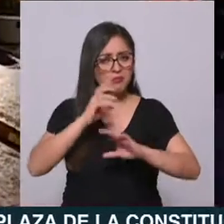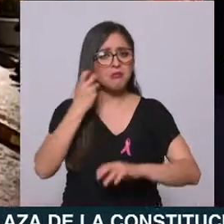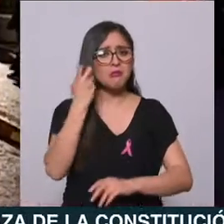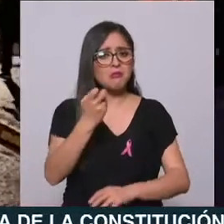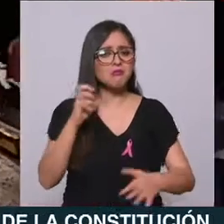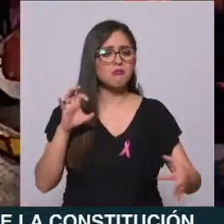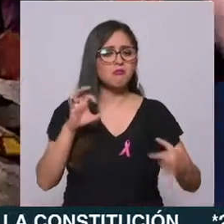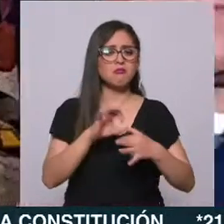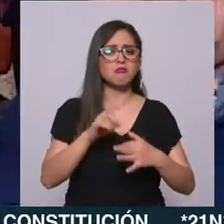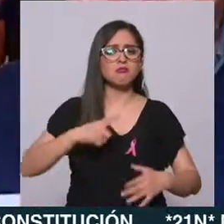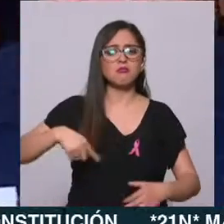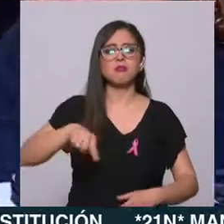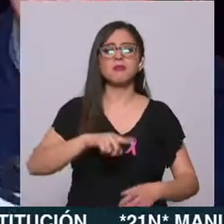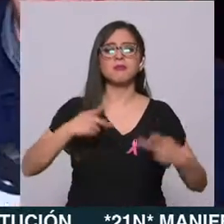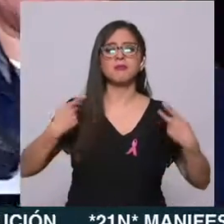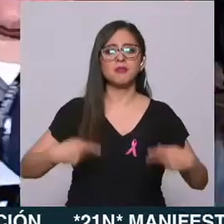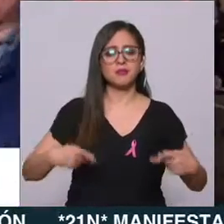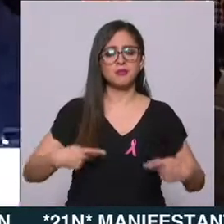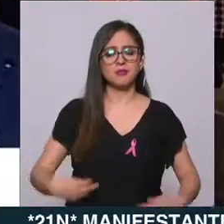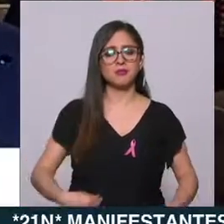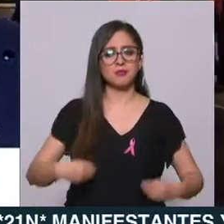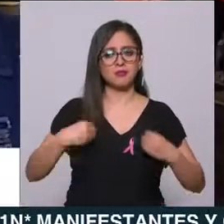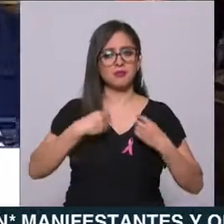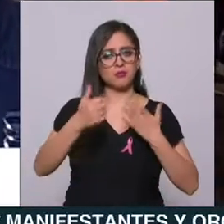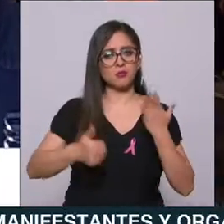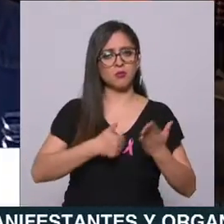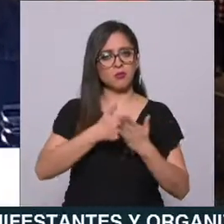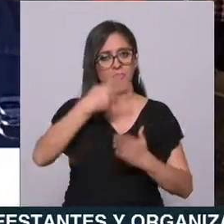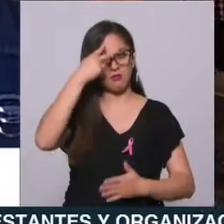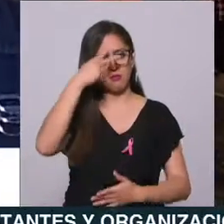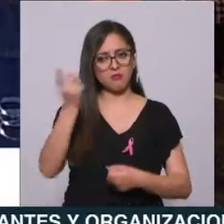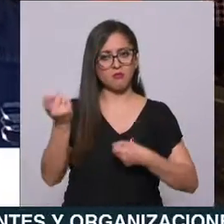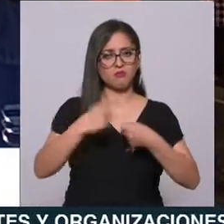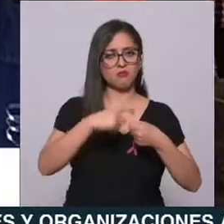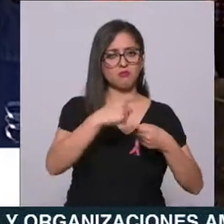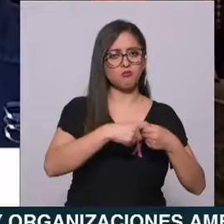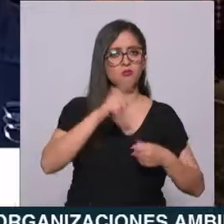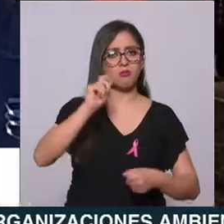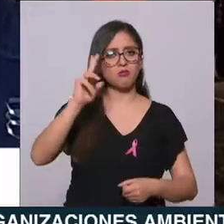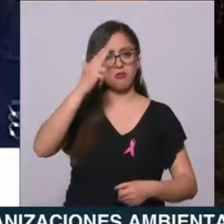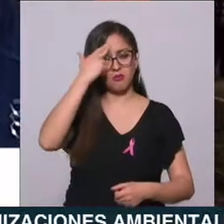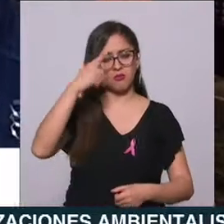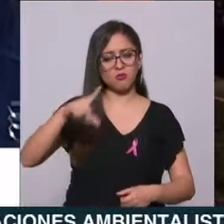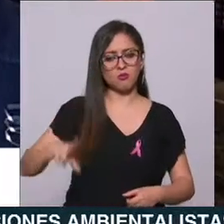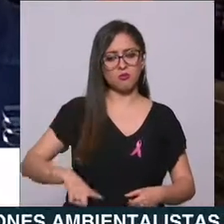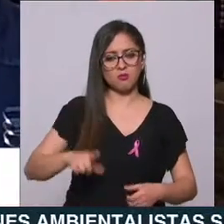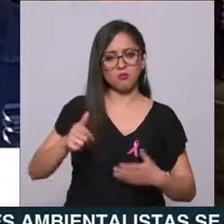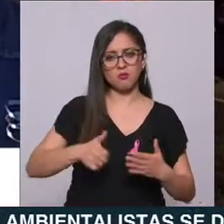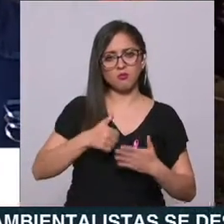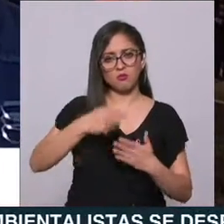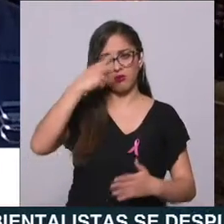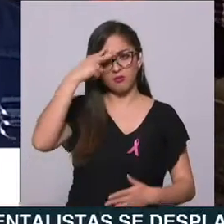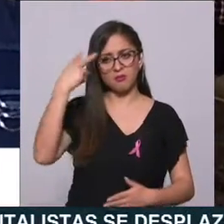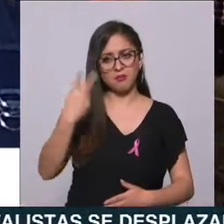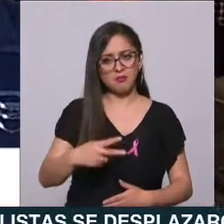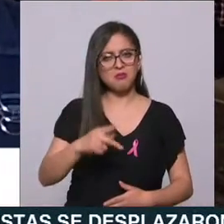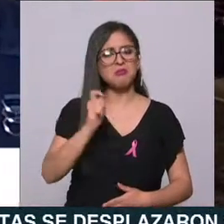como la gente que vive en esta capital, en esta Ciudad de México, se ha sumado al homenaje del gobierno de la Ciudad de México